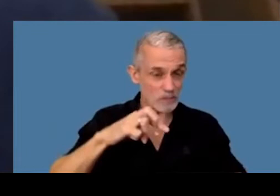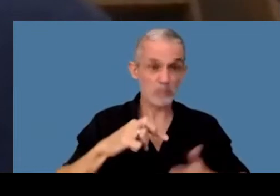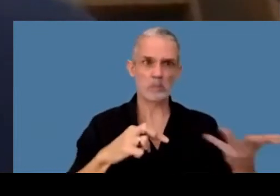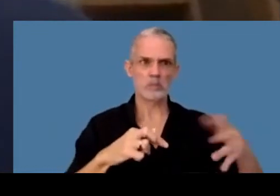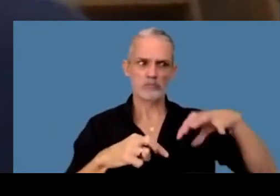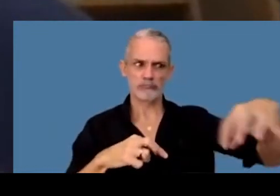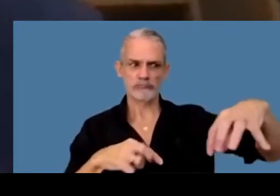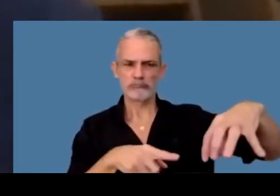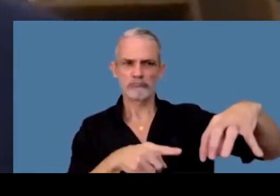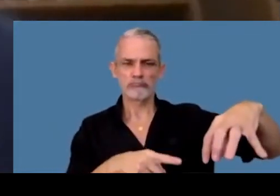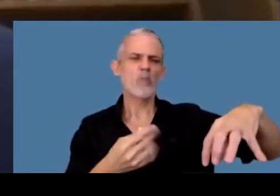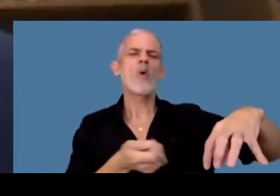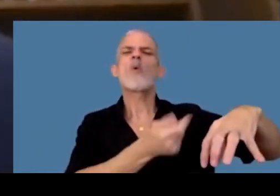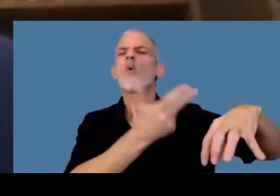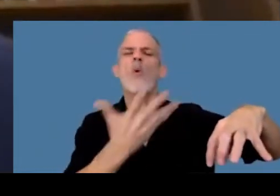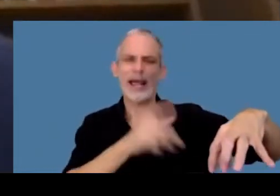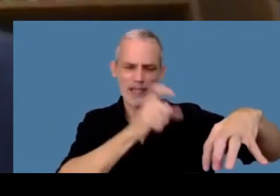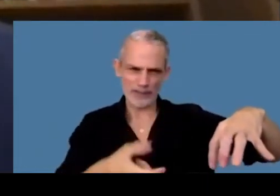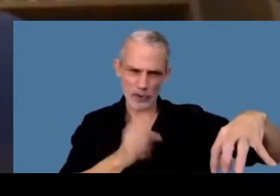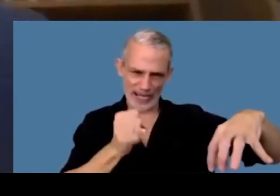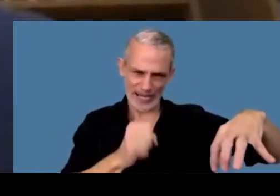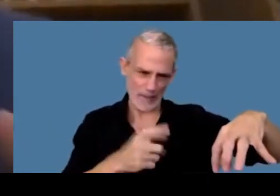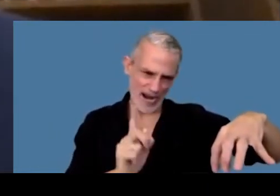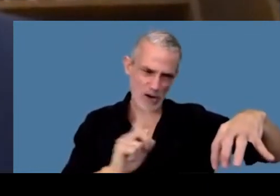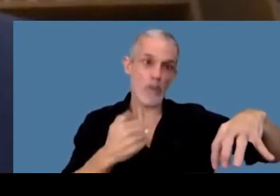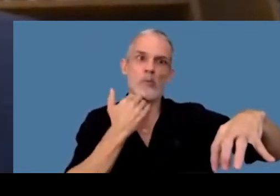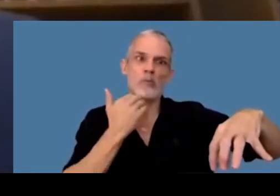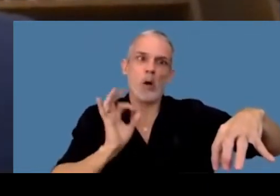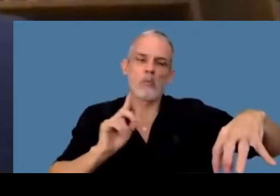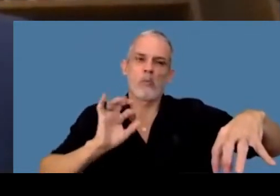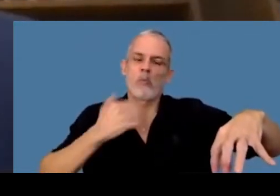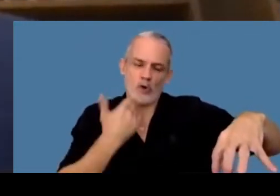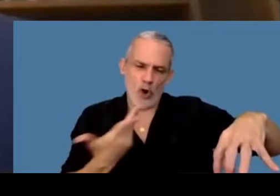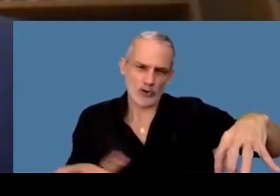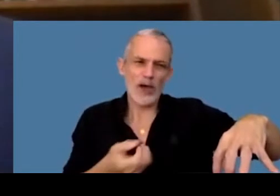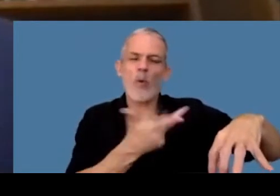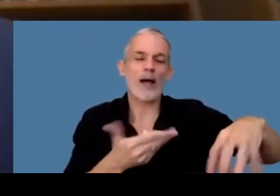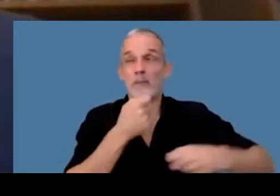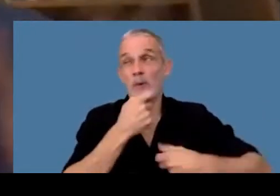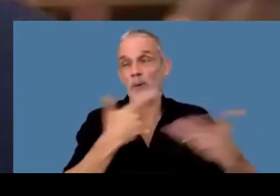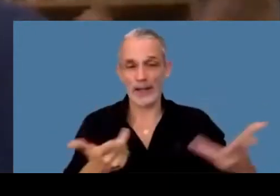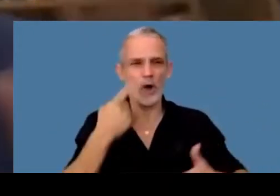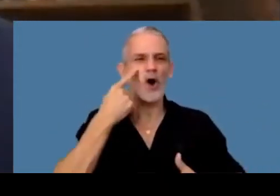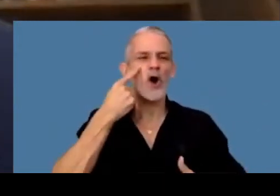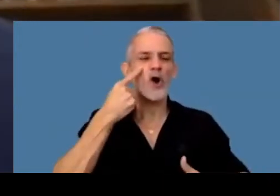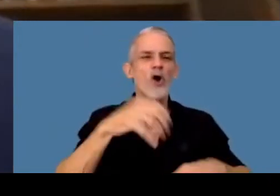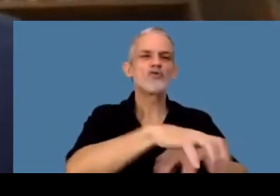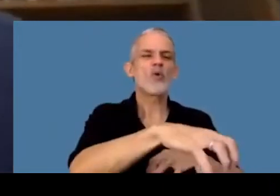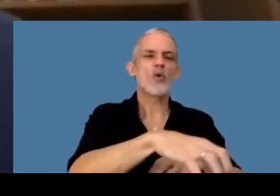exacto de gente que trabaja en cada sucursal porque no lo sé, pero a ver, yo conozco sucursales que deben trabajar, digo a